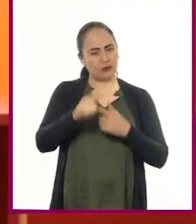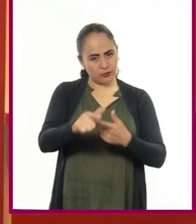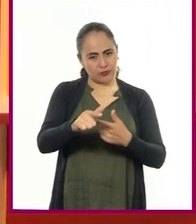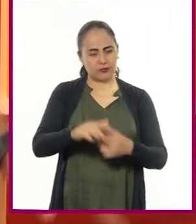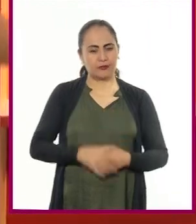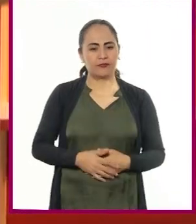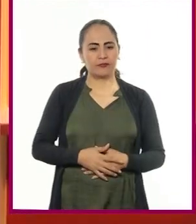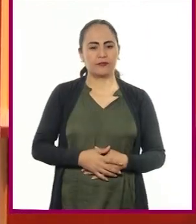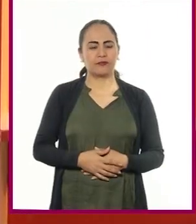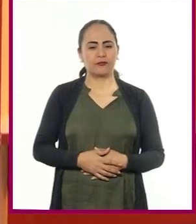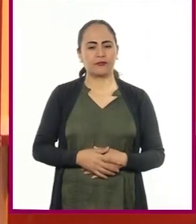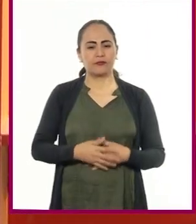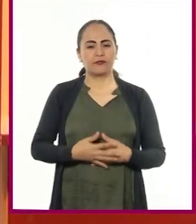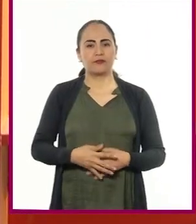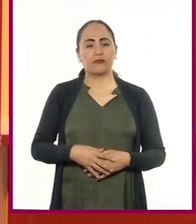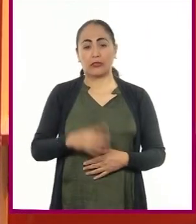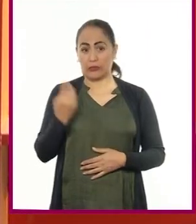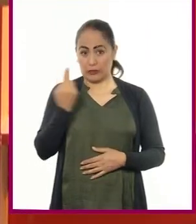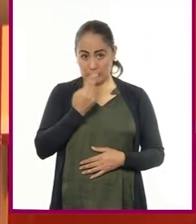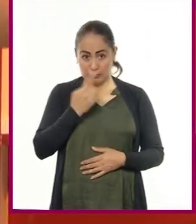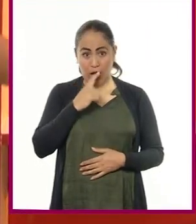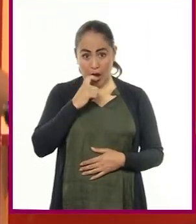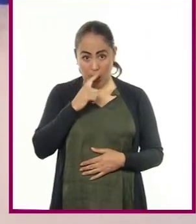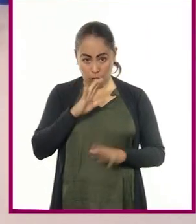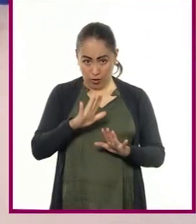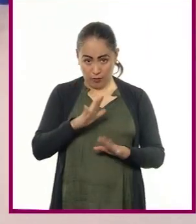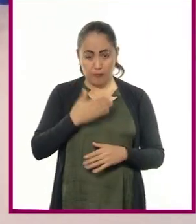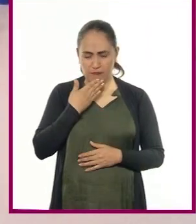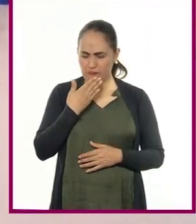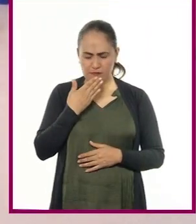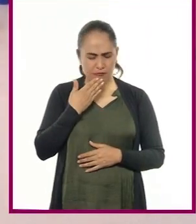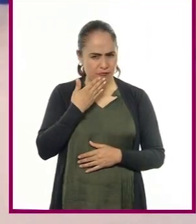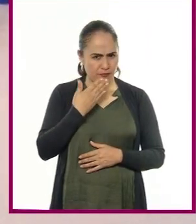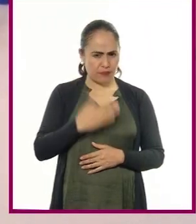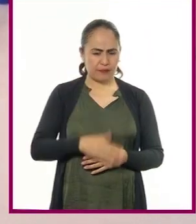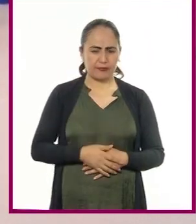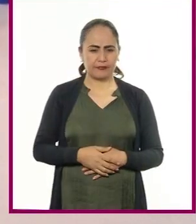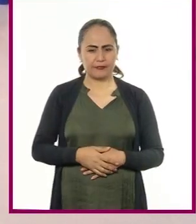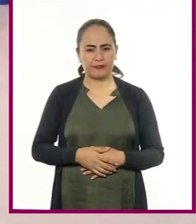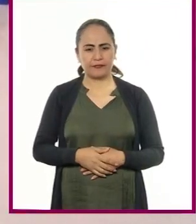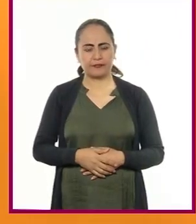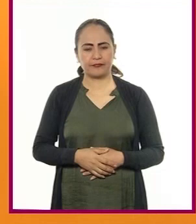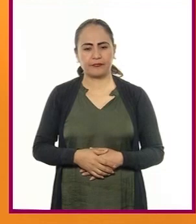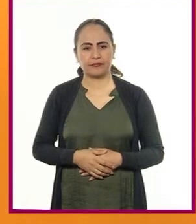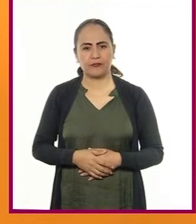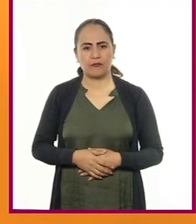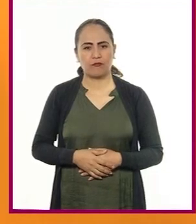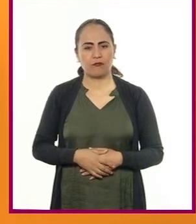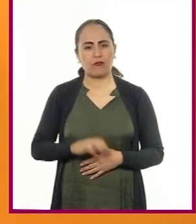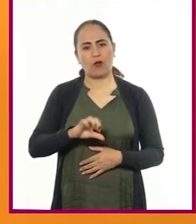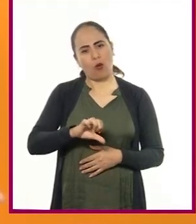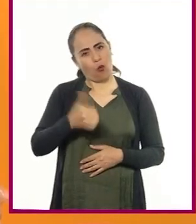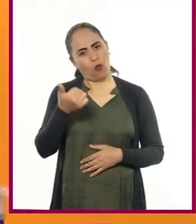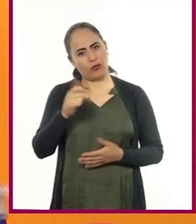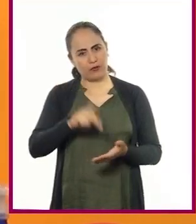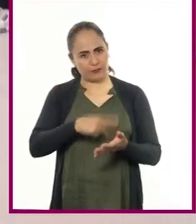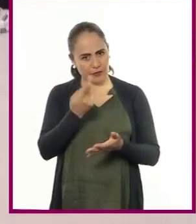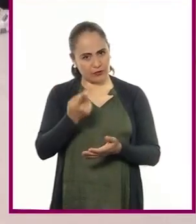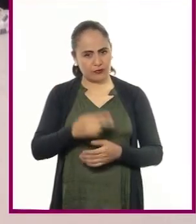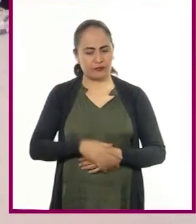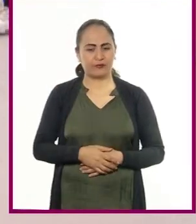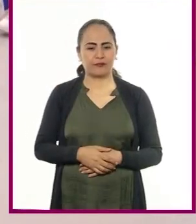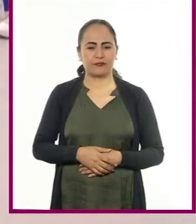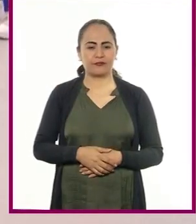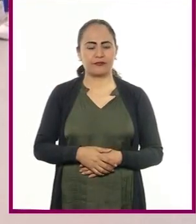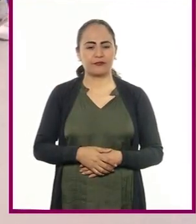Inhalamos. ¿Requieren agua? No, ahí está agua. Bien. ¿Ahí está bien? Bien. Una más. ¿Listo? Y pasamos a otro juego.